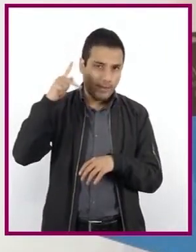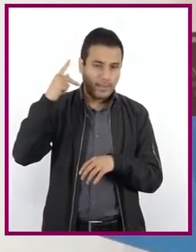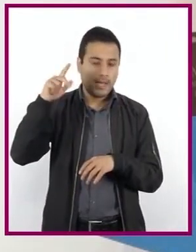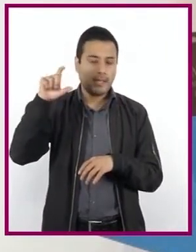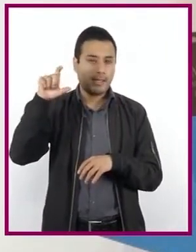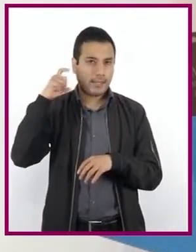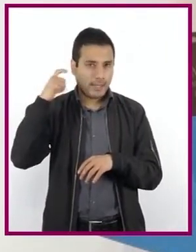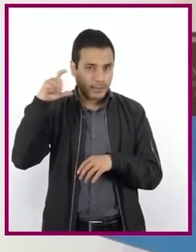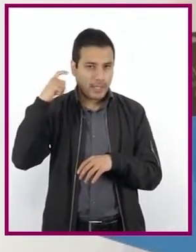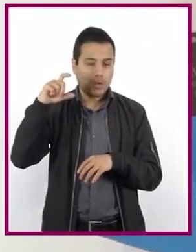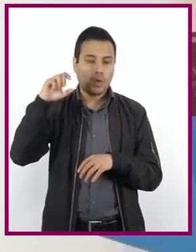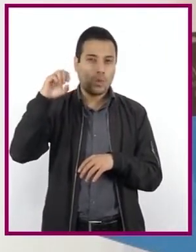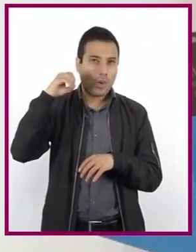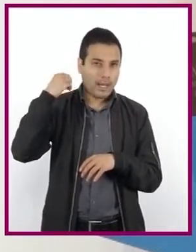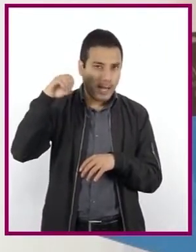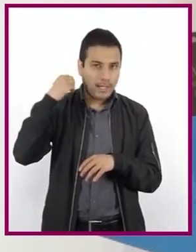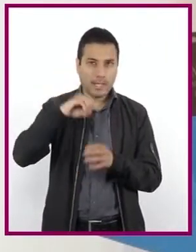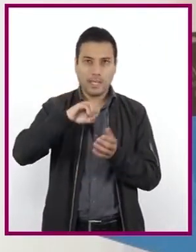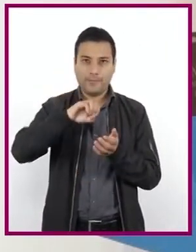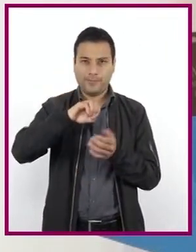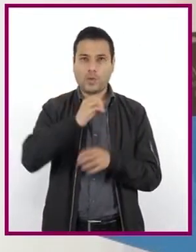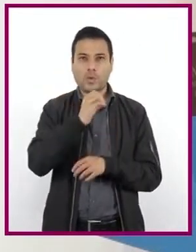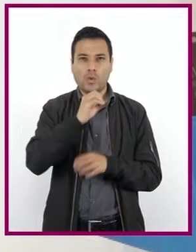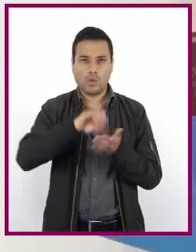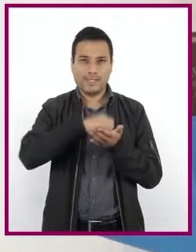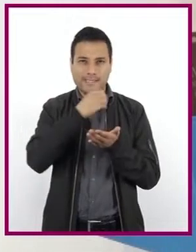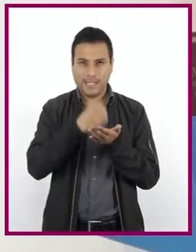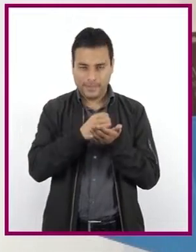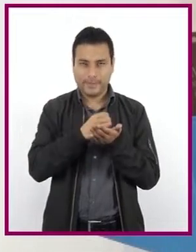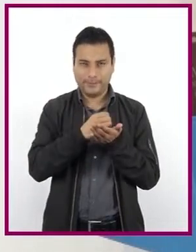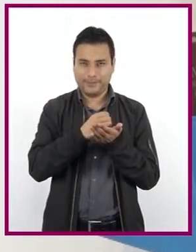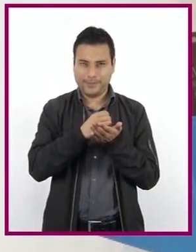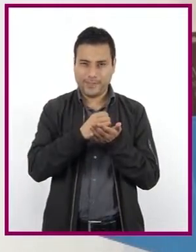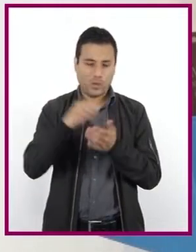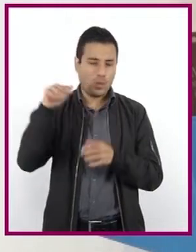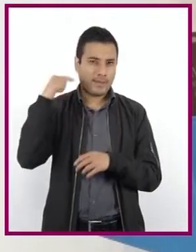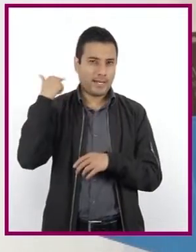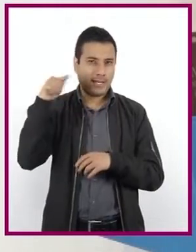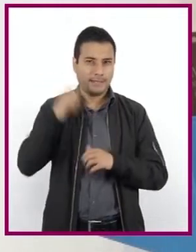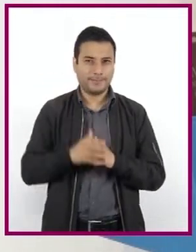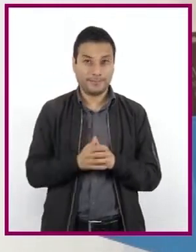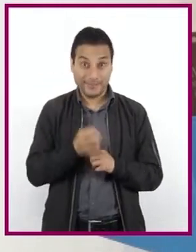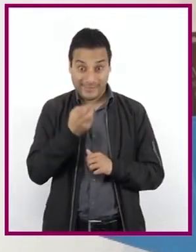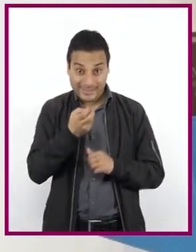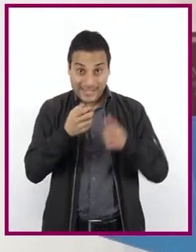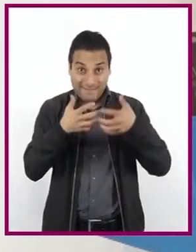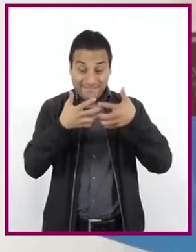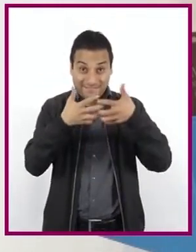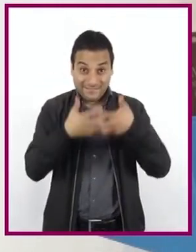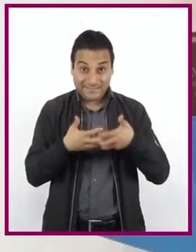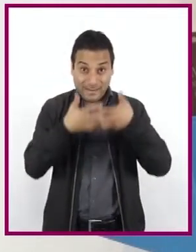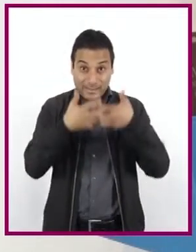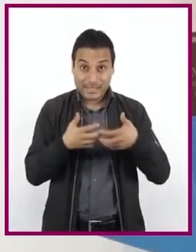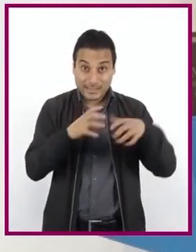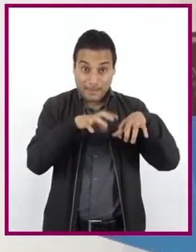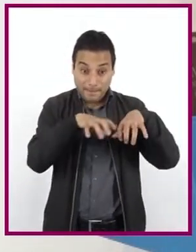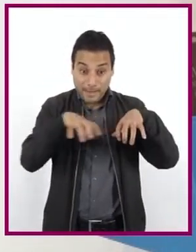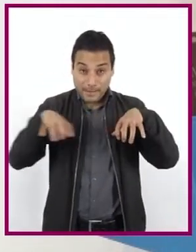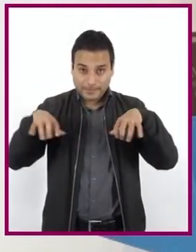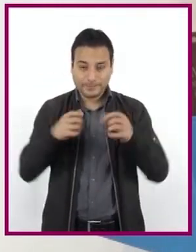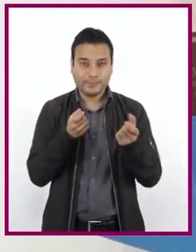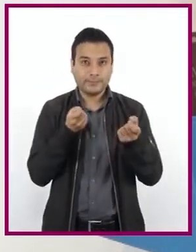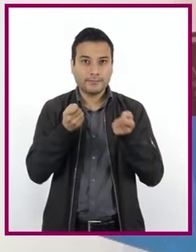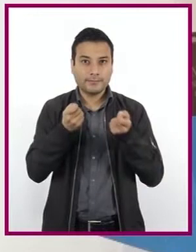Querétaro, Oaxaca, Orizaba y Guadalajara. En dichos establecimientos, manejados